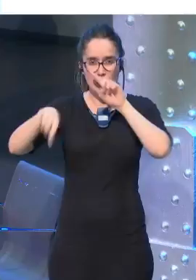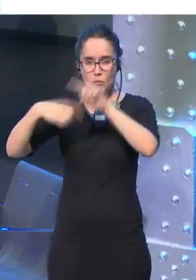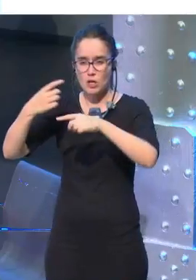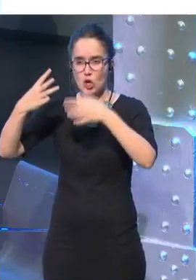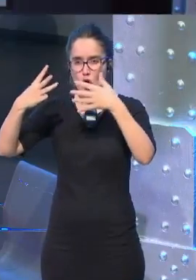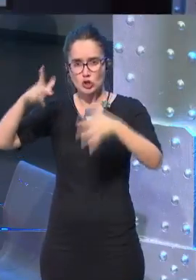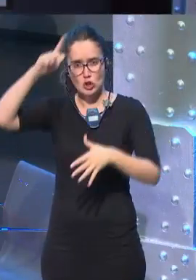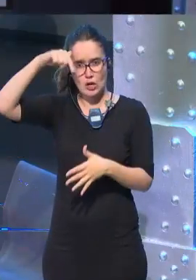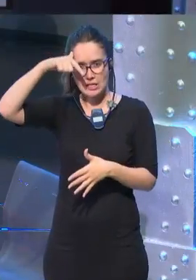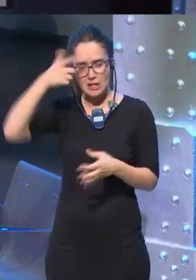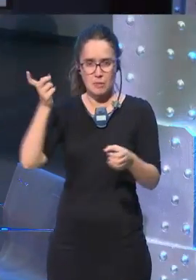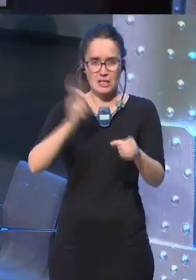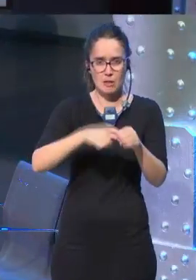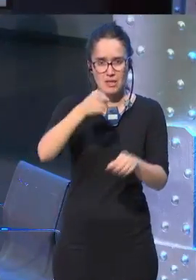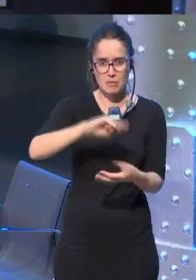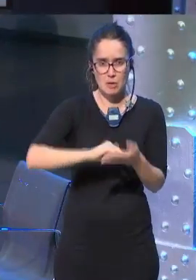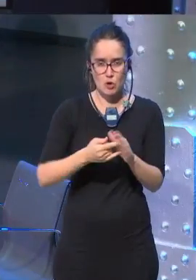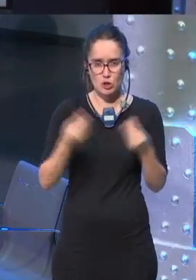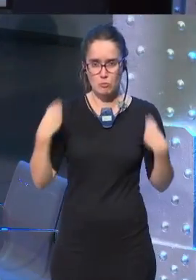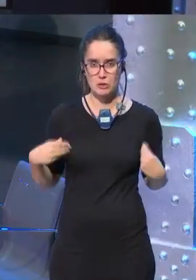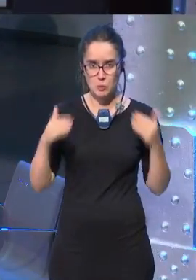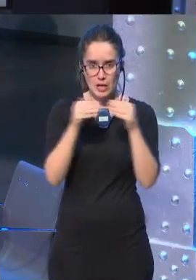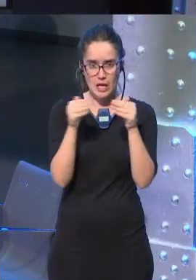8 cátedras implicadas en este proyecto.